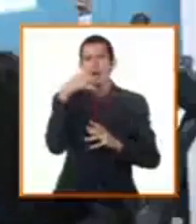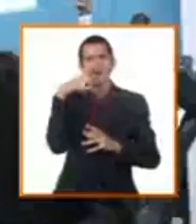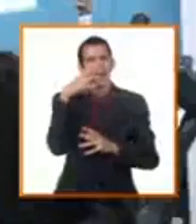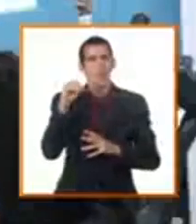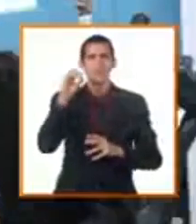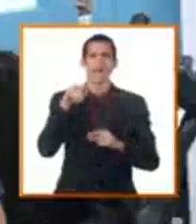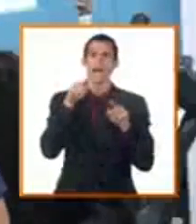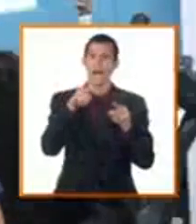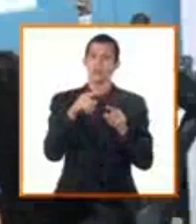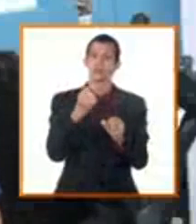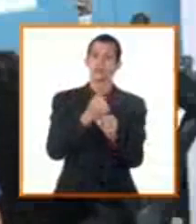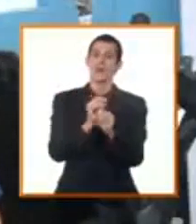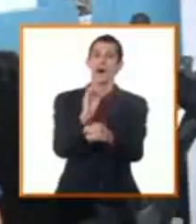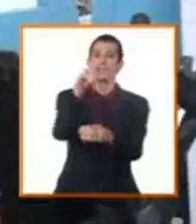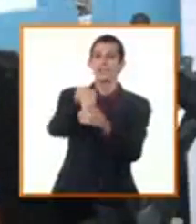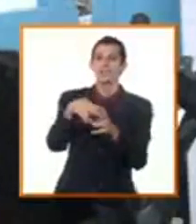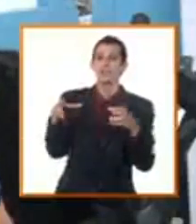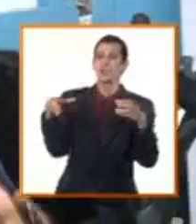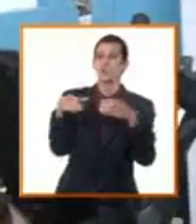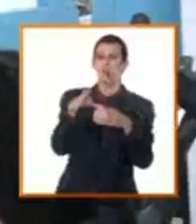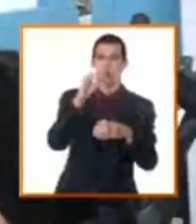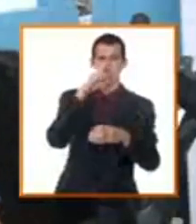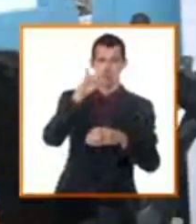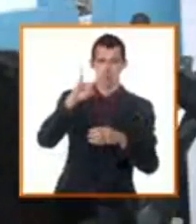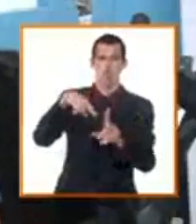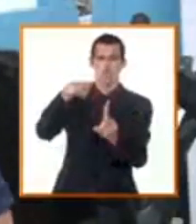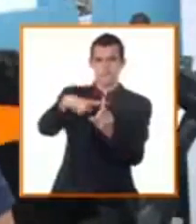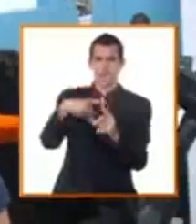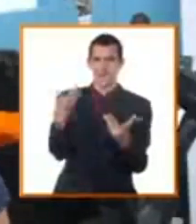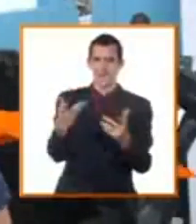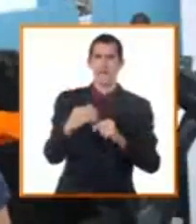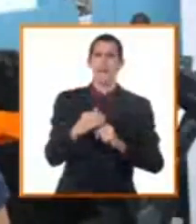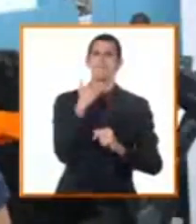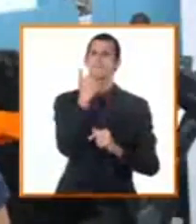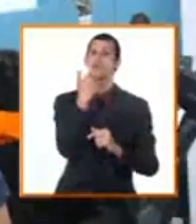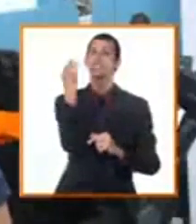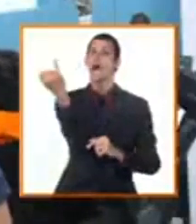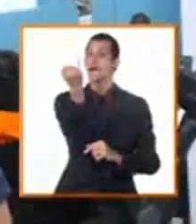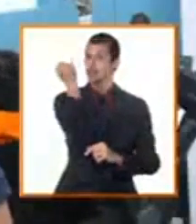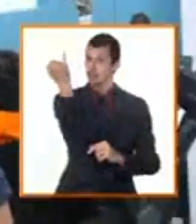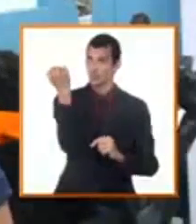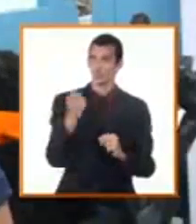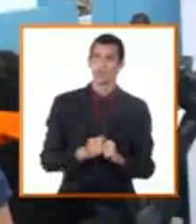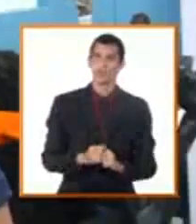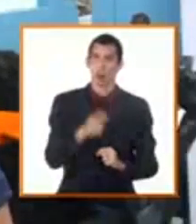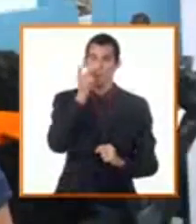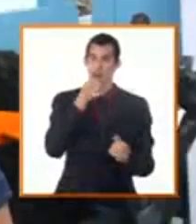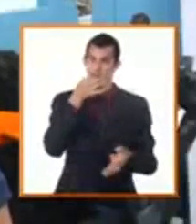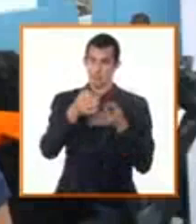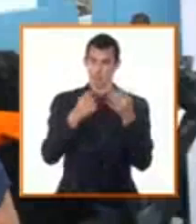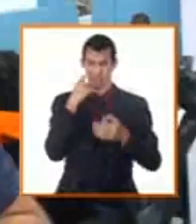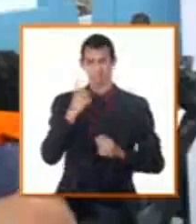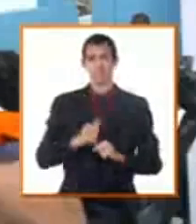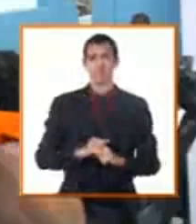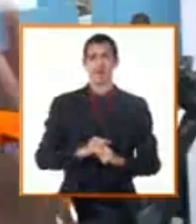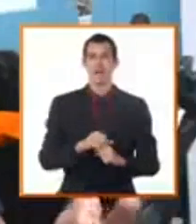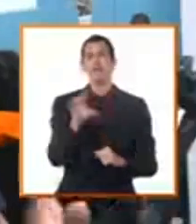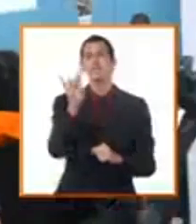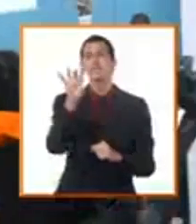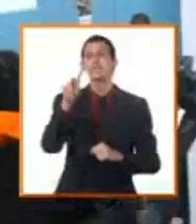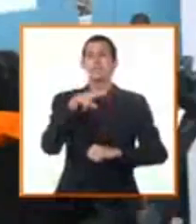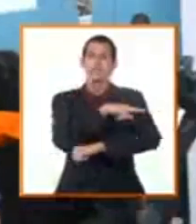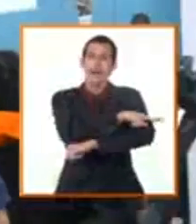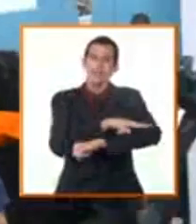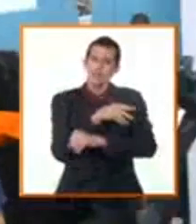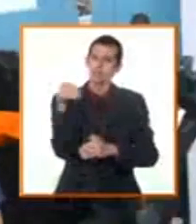en Latinoamérica y el Caribe están 15 países formando parte del programa y 19 aeropuertos internacionales, y a nivel mundial